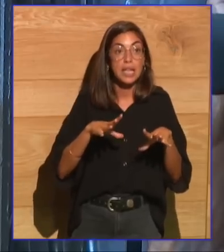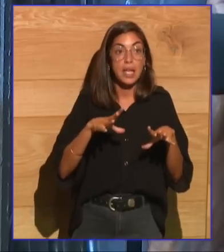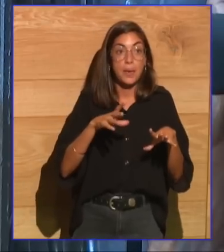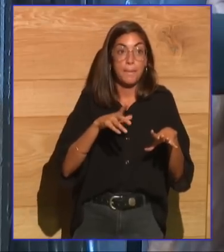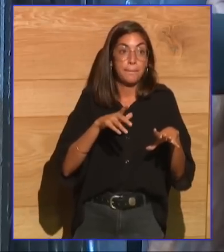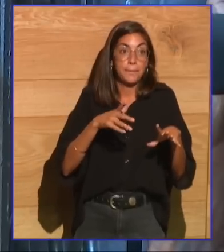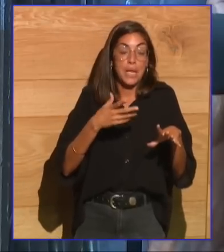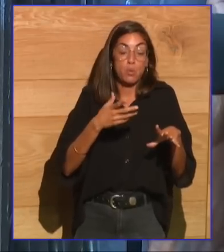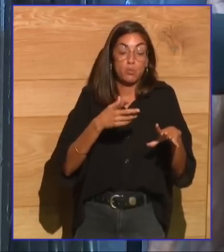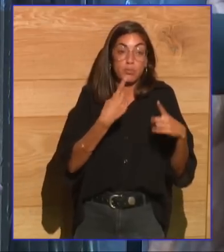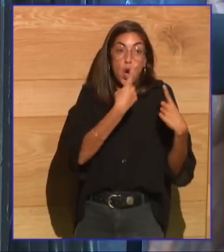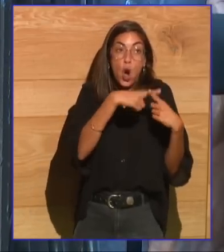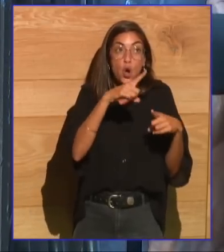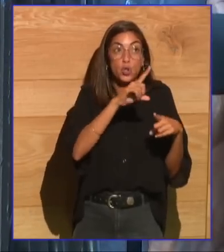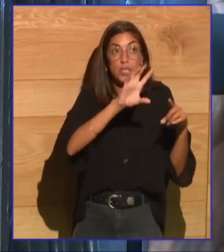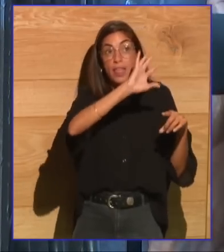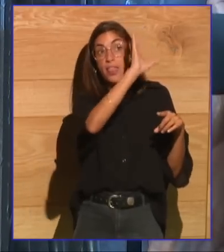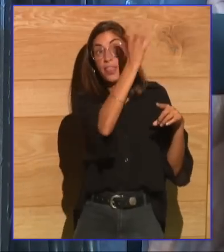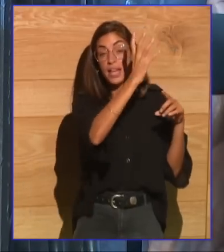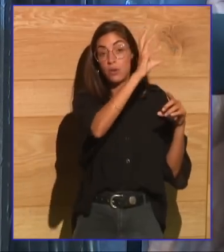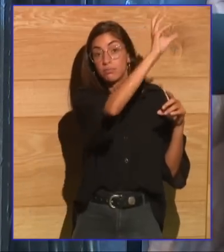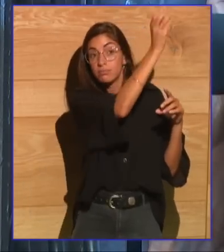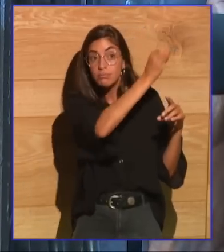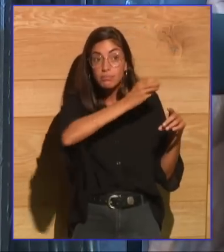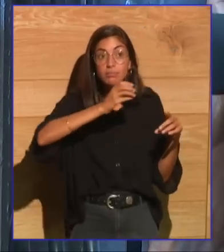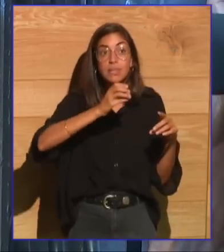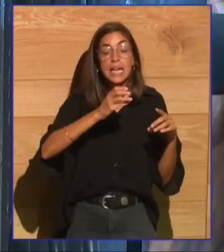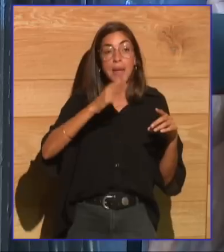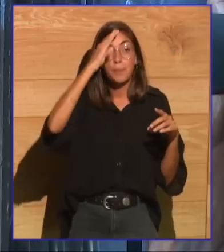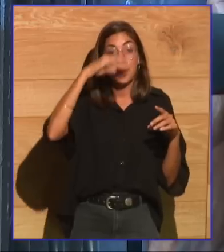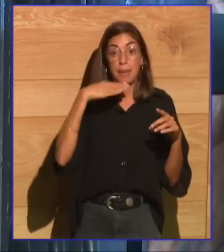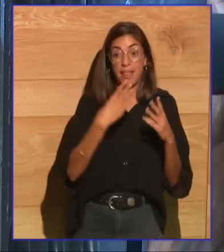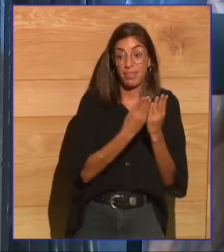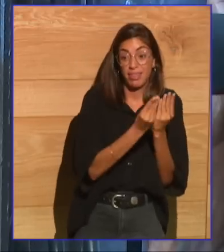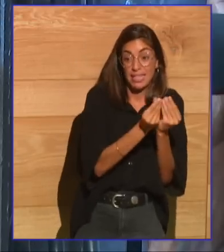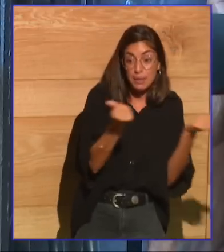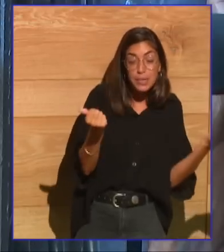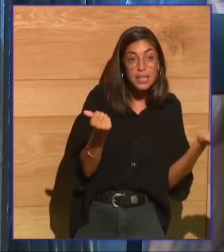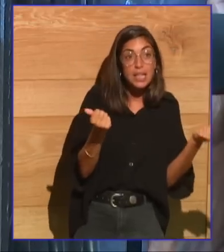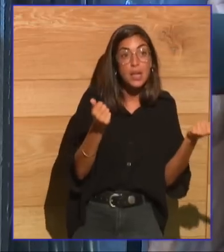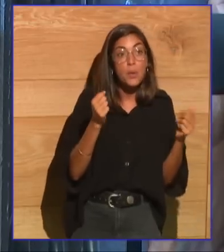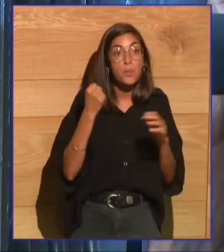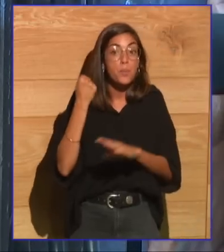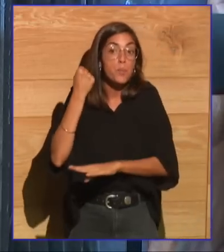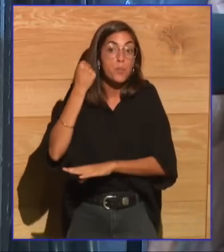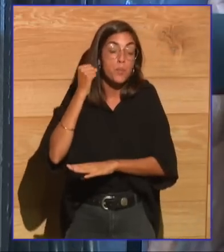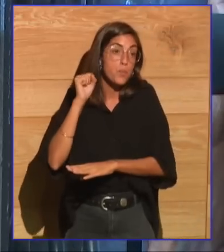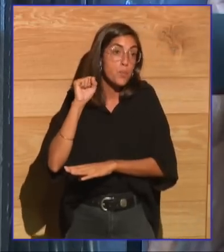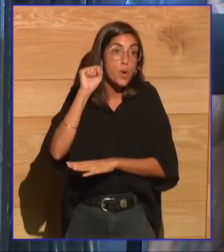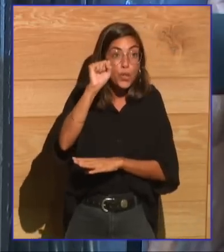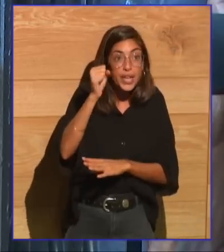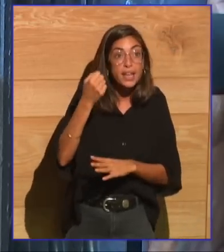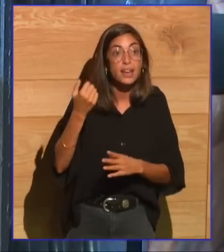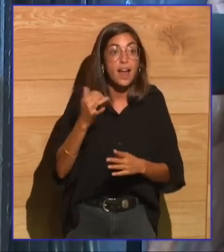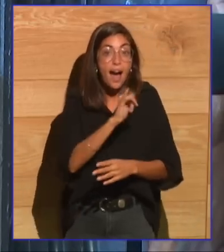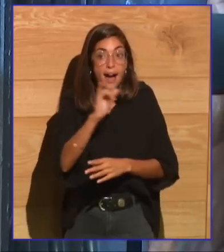por un padre que desaparece durante toda la película que tiene poderes extraordinarios que es capaz de resucitar a los muertos que resucita él